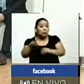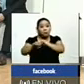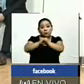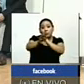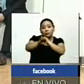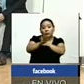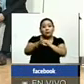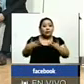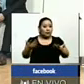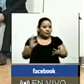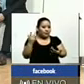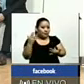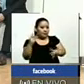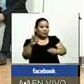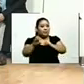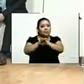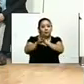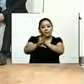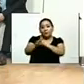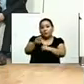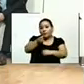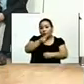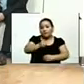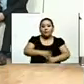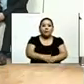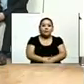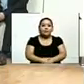pausa. Así es, ya vamos a regresar con más hechos.